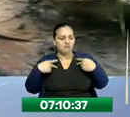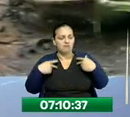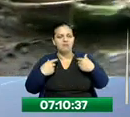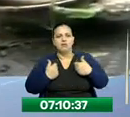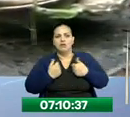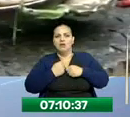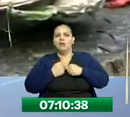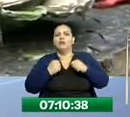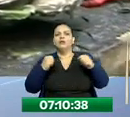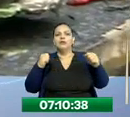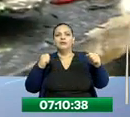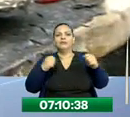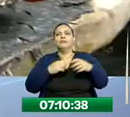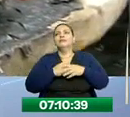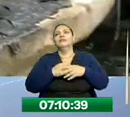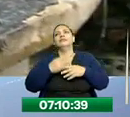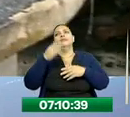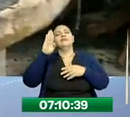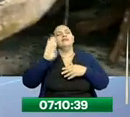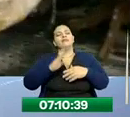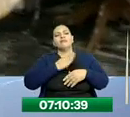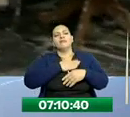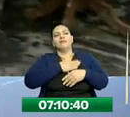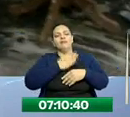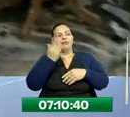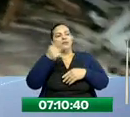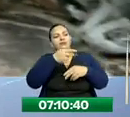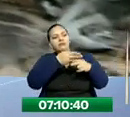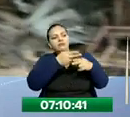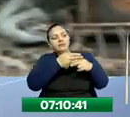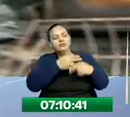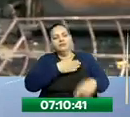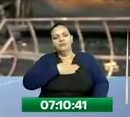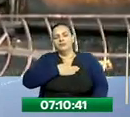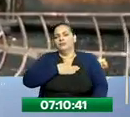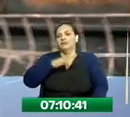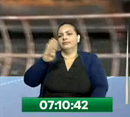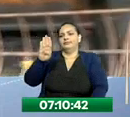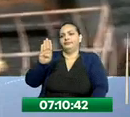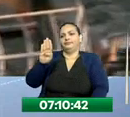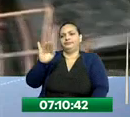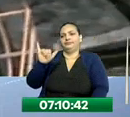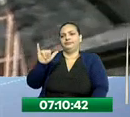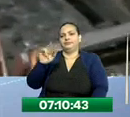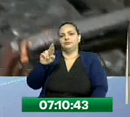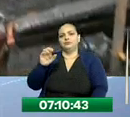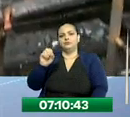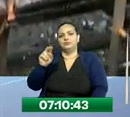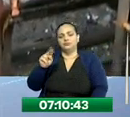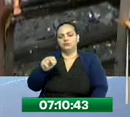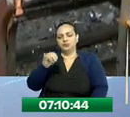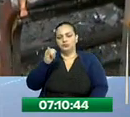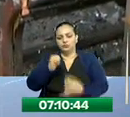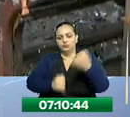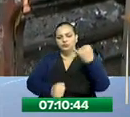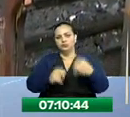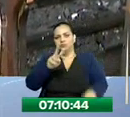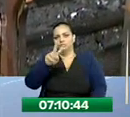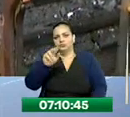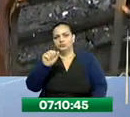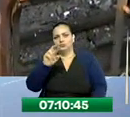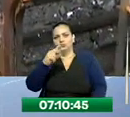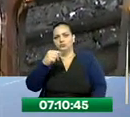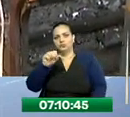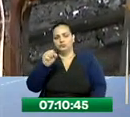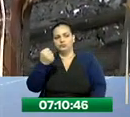aquí va a cambiar. Perfecto, mi querido amigo. ¿Su nombre nos ayuda, por favor? Byron Barcos. Byron, dígame algo, algún número telefónico para